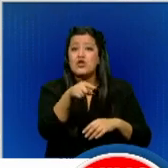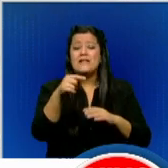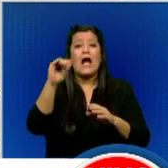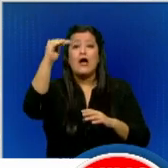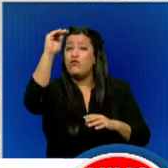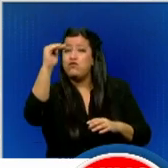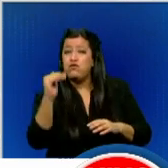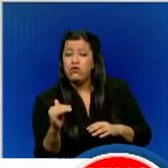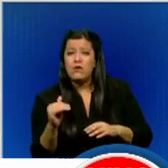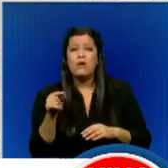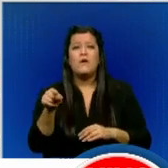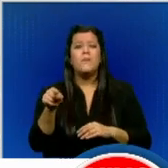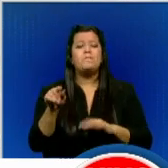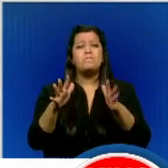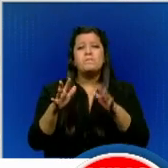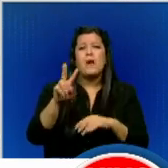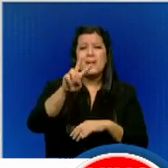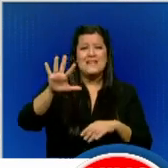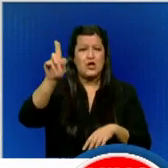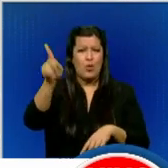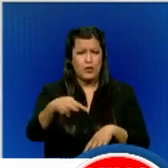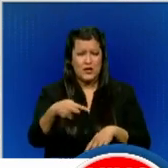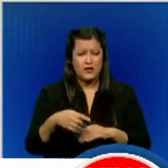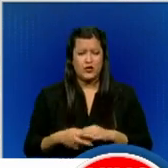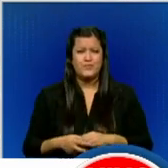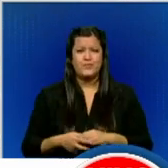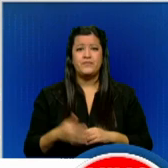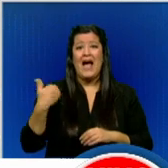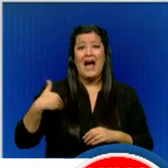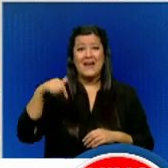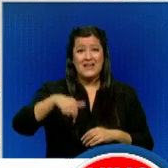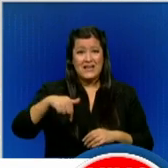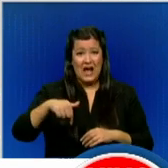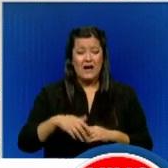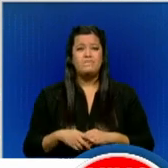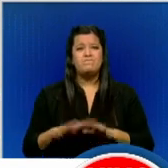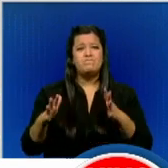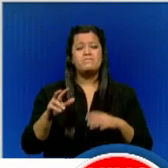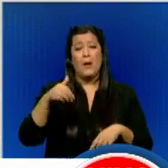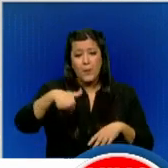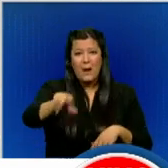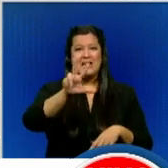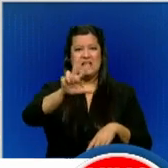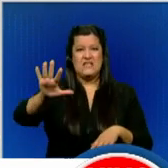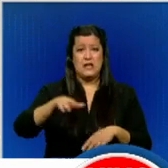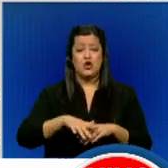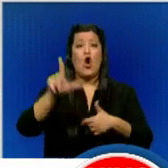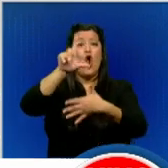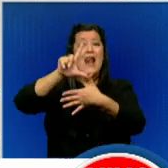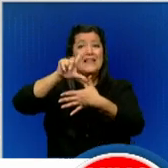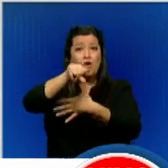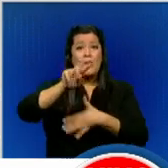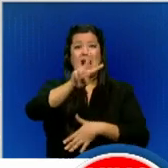soy alrededor del 25 por ciento argentina va a estar en 35 latinoamérica está en